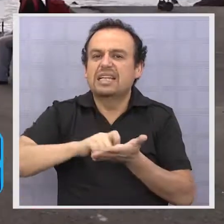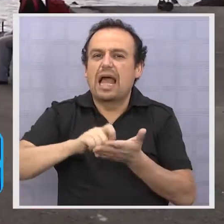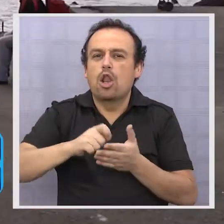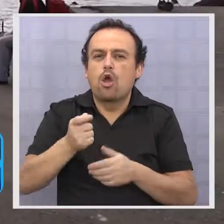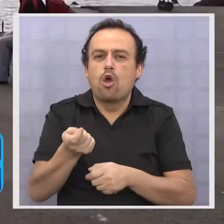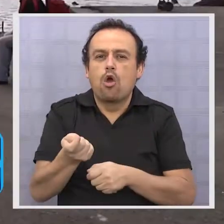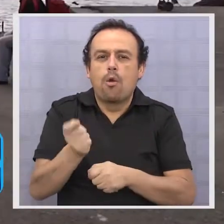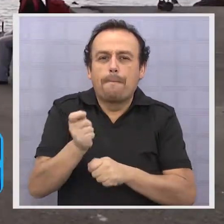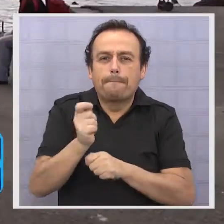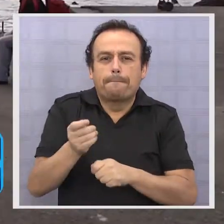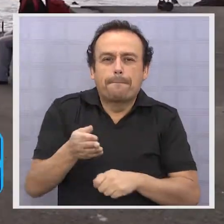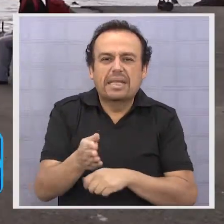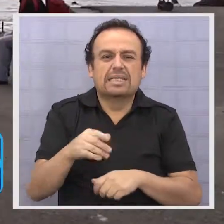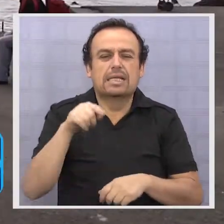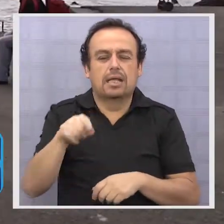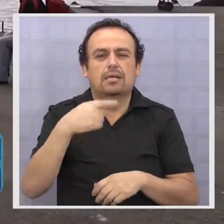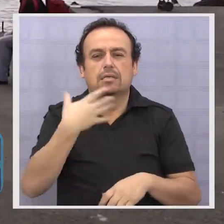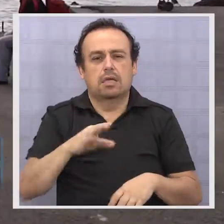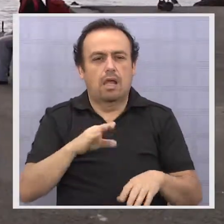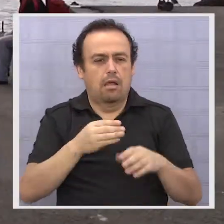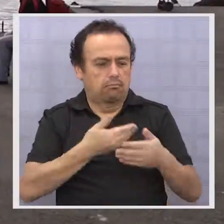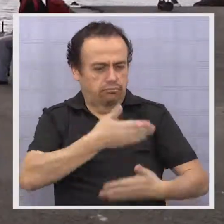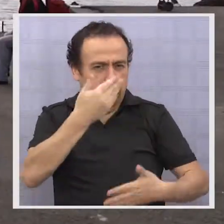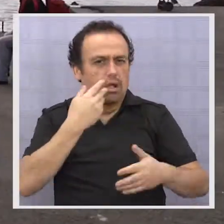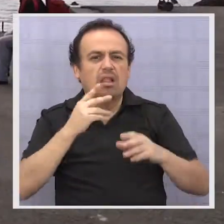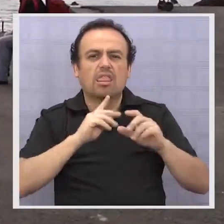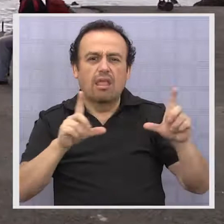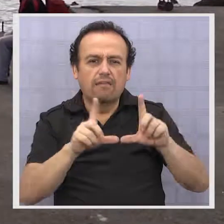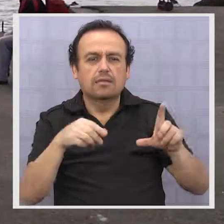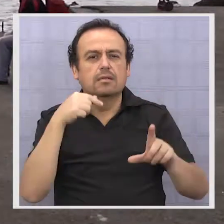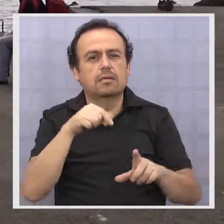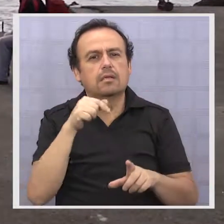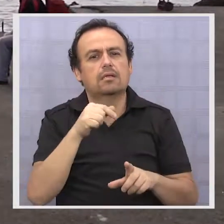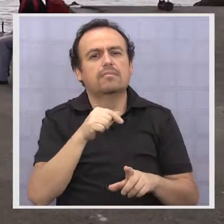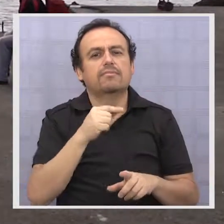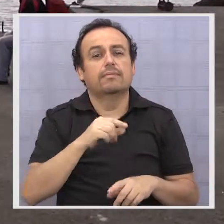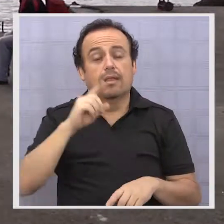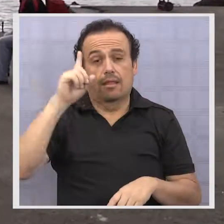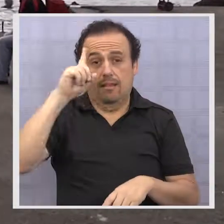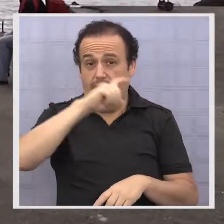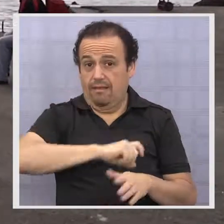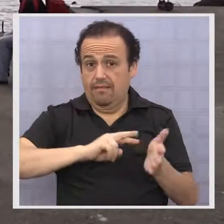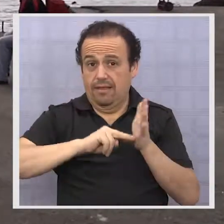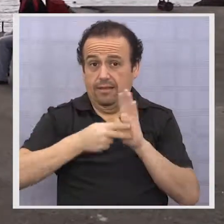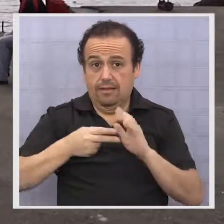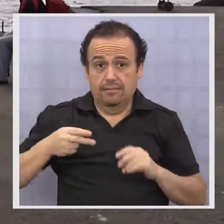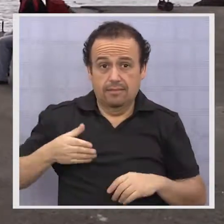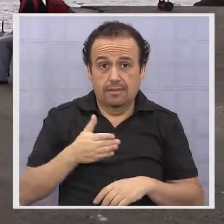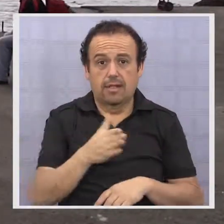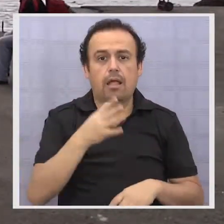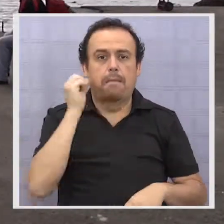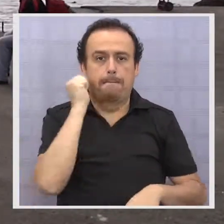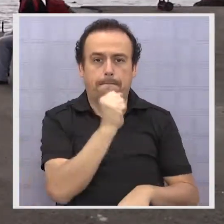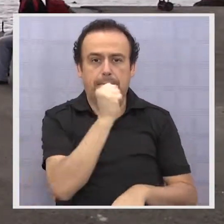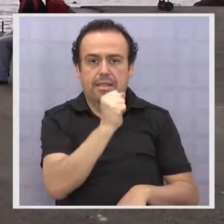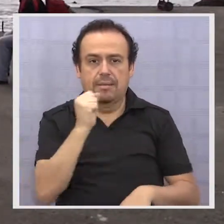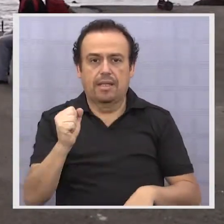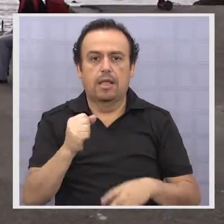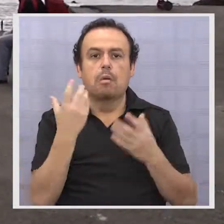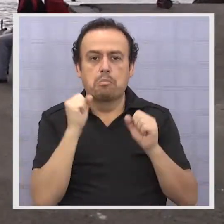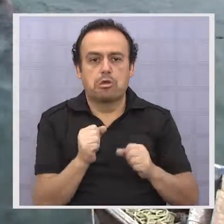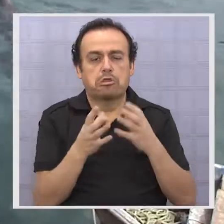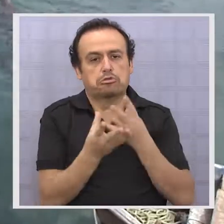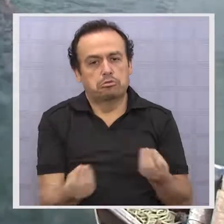Pesca, conocidas a través de los medios de comunicación, señalando que la crisis pesquera podría solucionarse con la matanza de los lobos